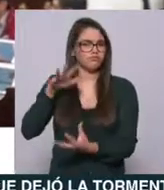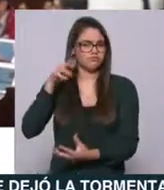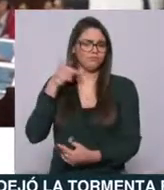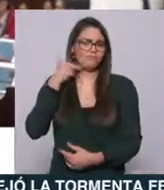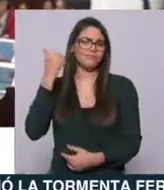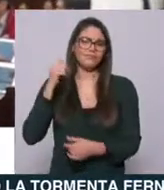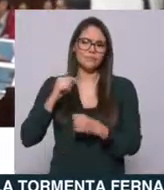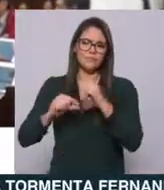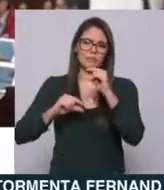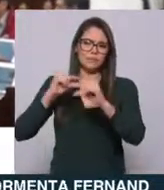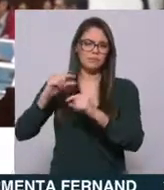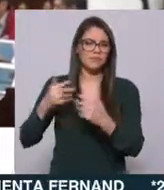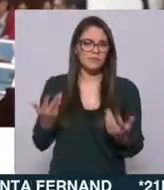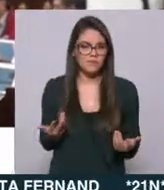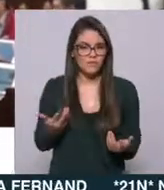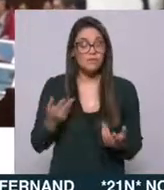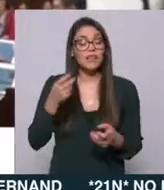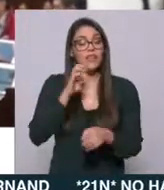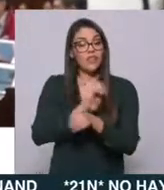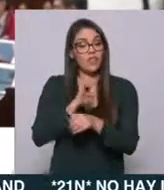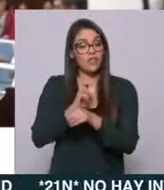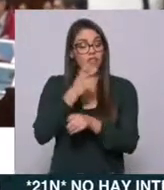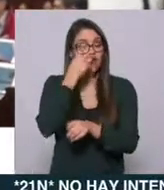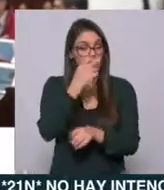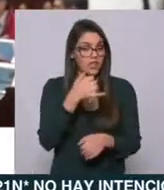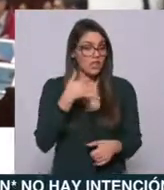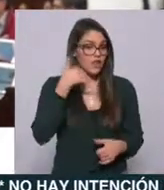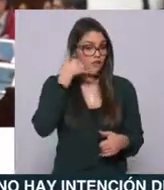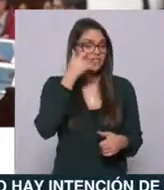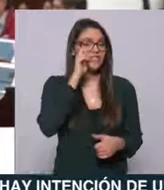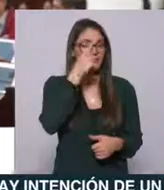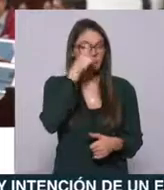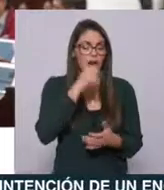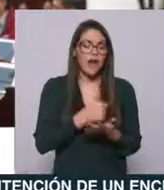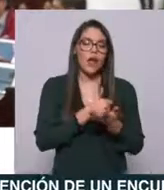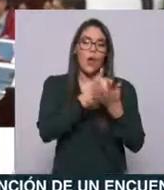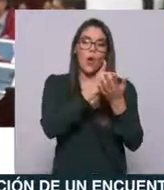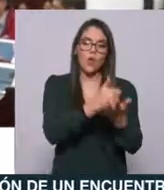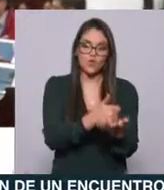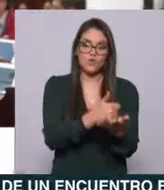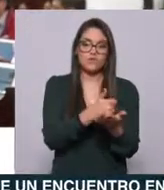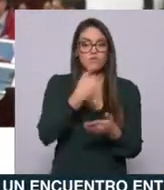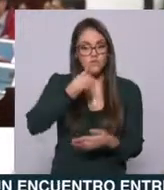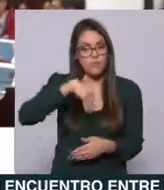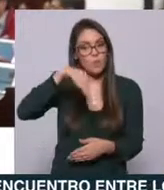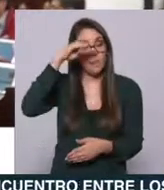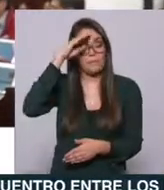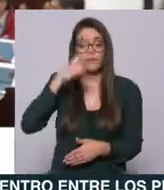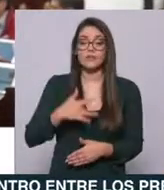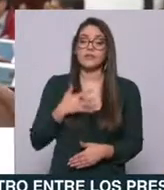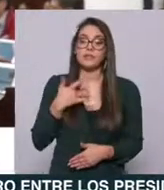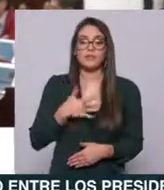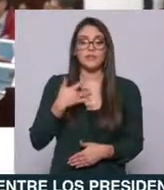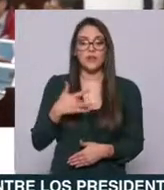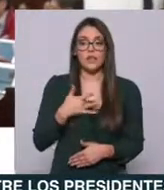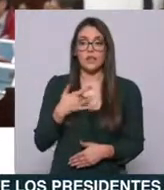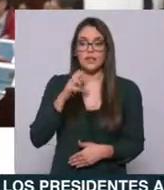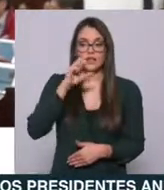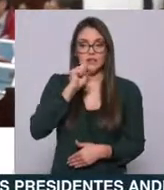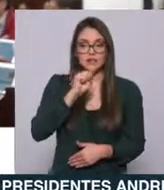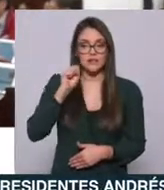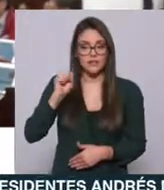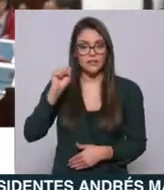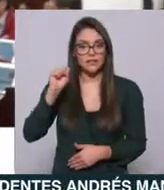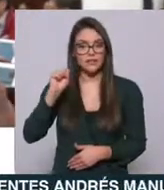entonces es un teléfono de ayuda en donde yo siento y considero que lo debe de tener muy bien la Secretaría de